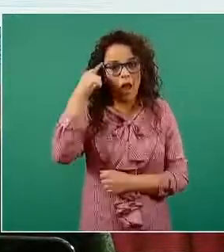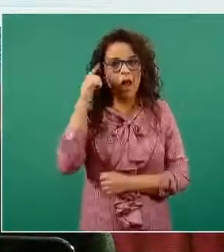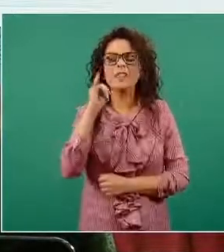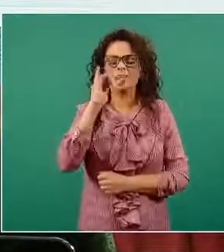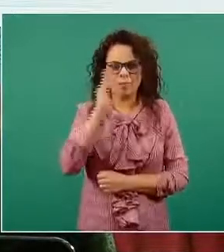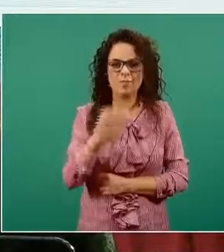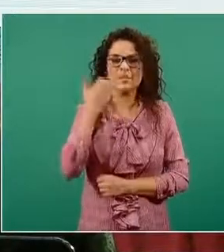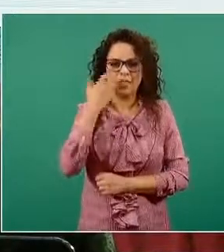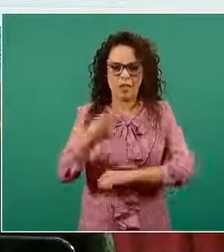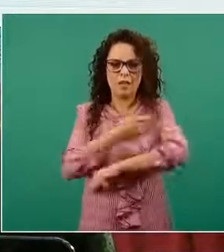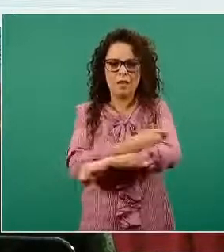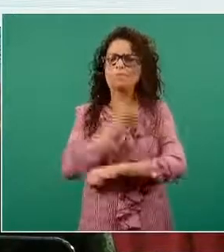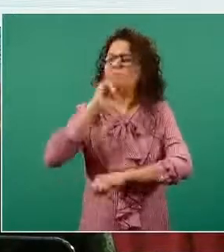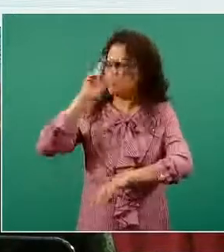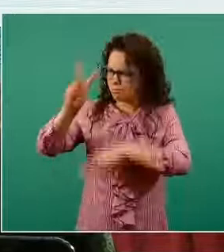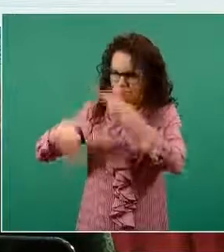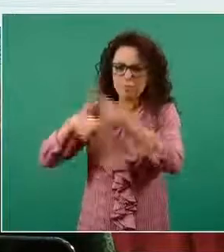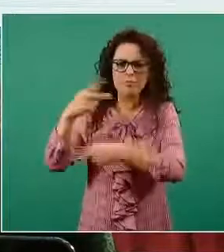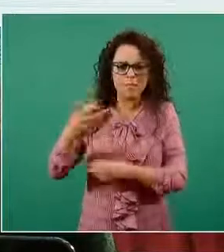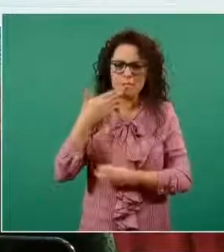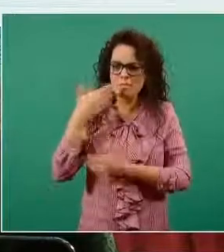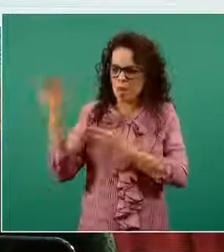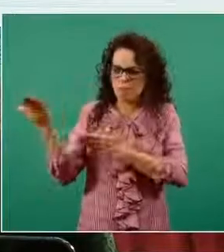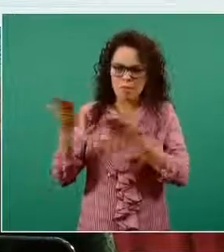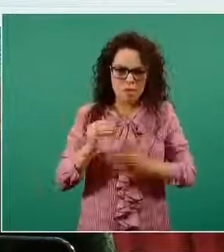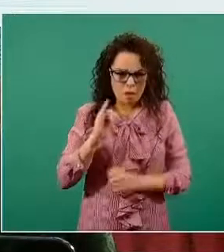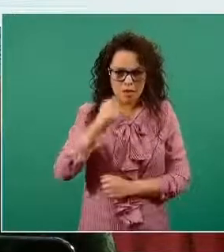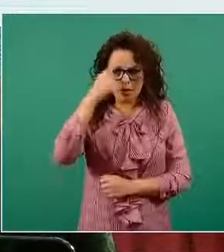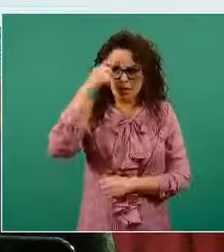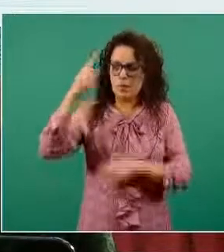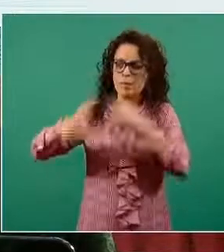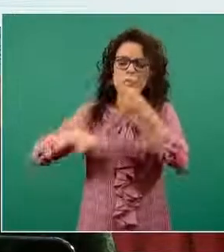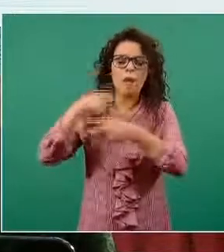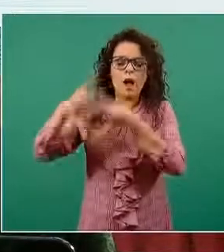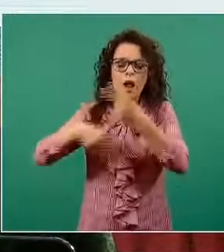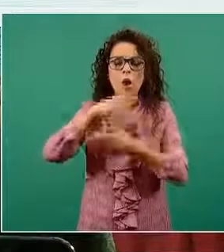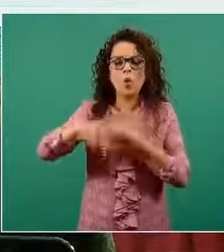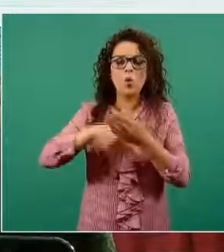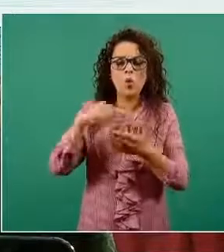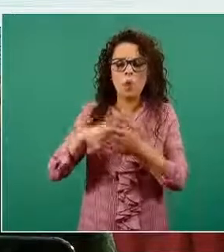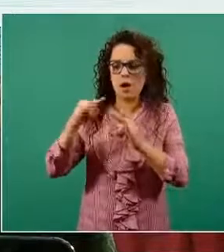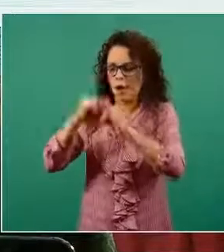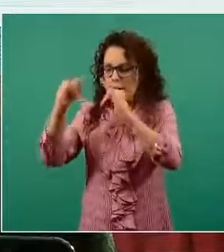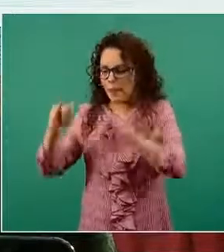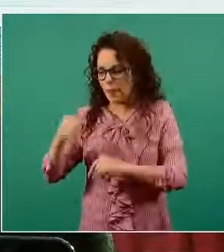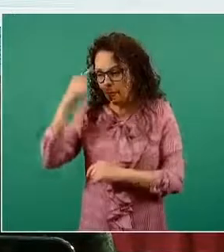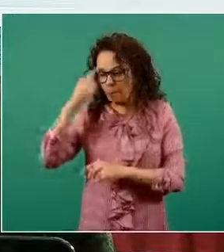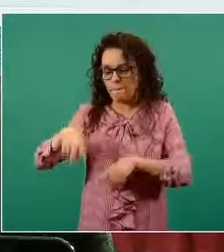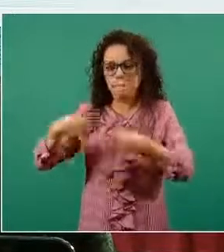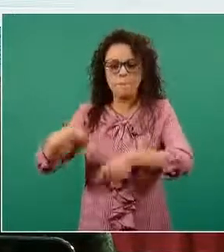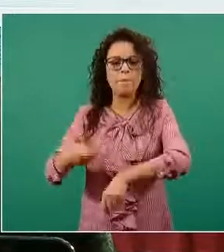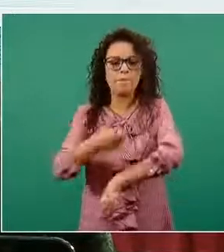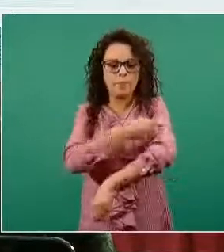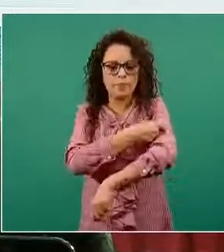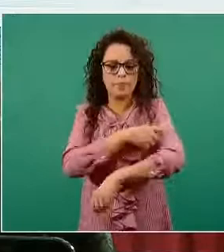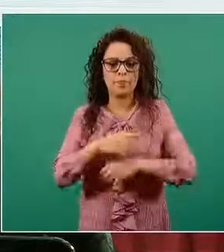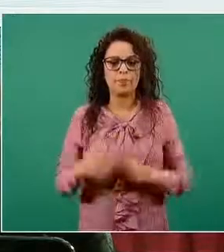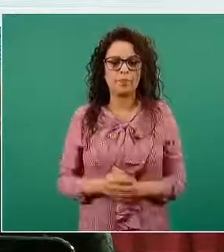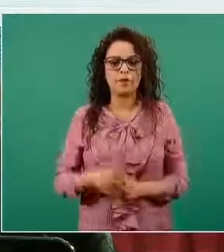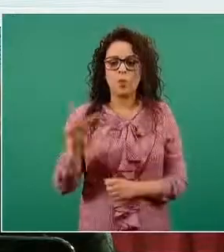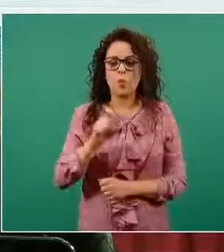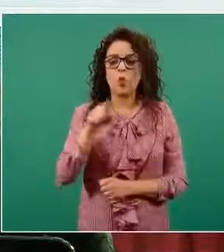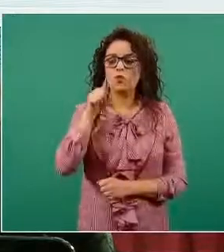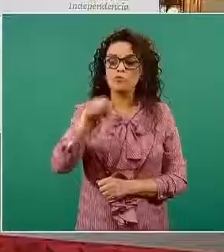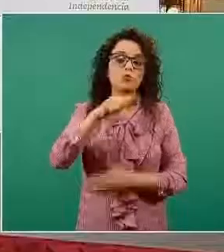hágalo. Sigue siendo bienvenida a acercarse a los módulos de vacunación cuando toque la vacunación en su